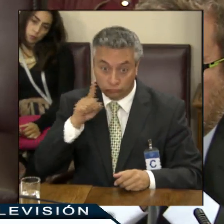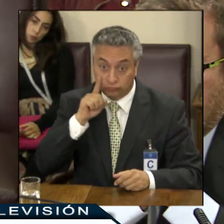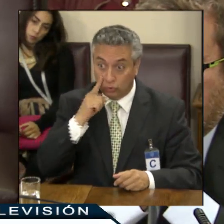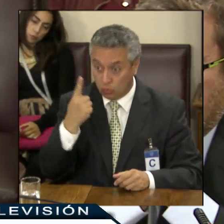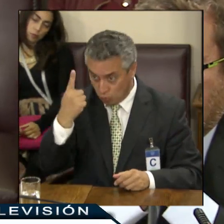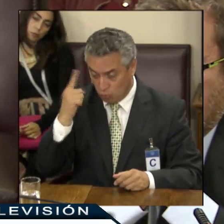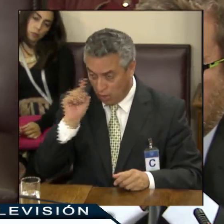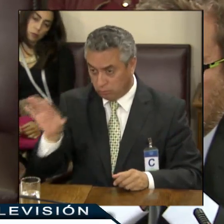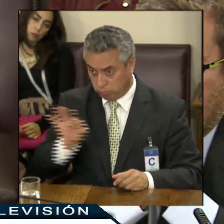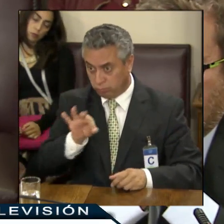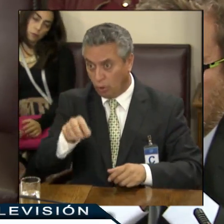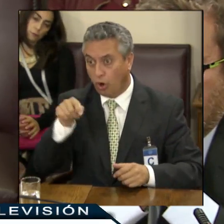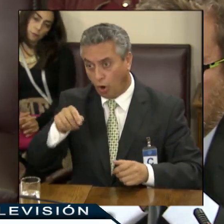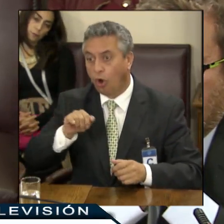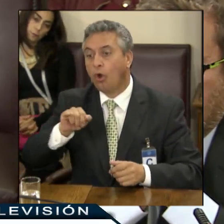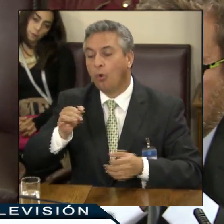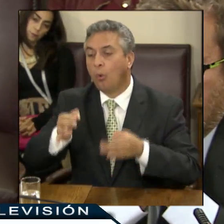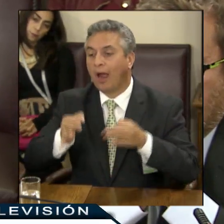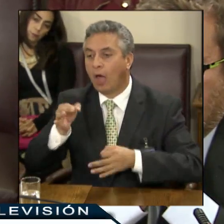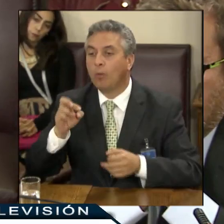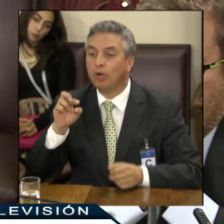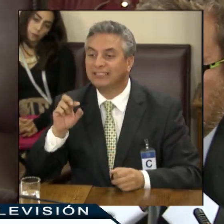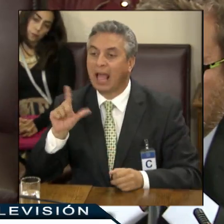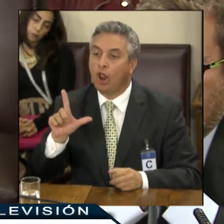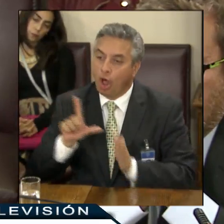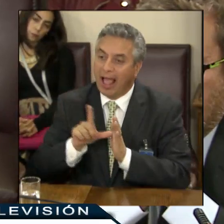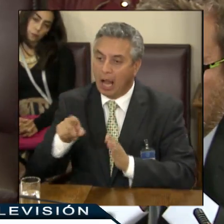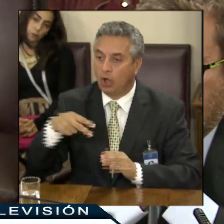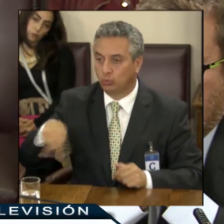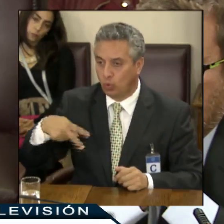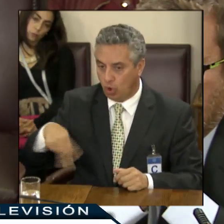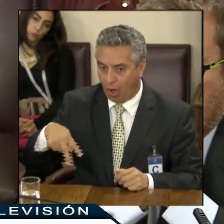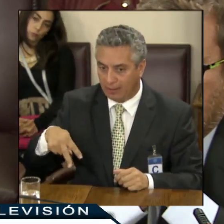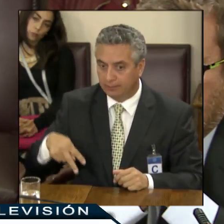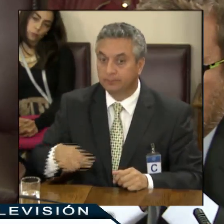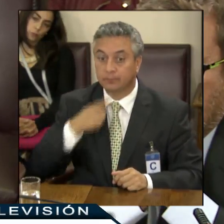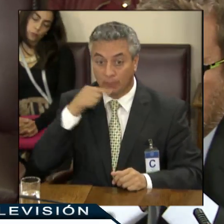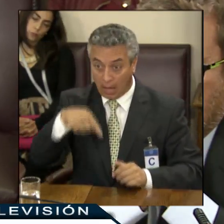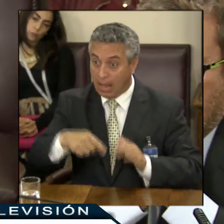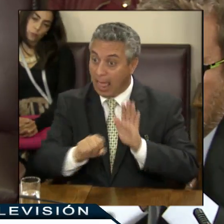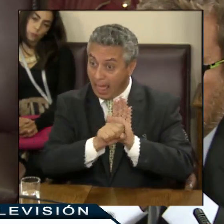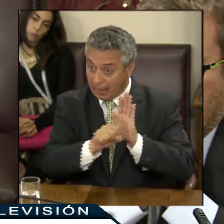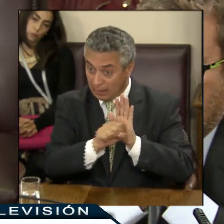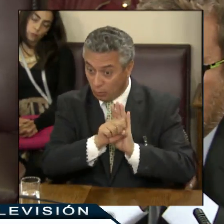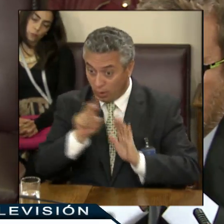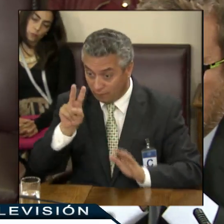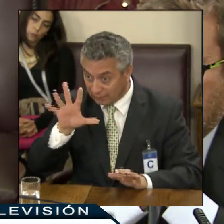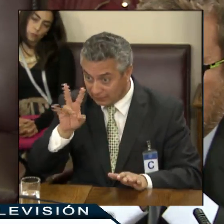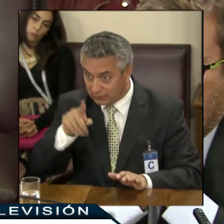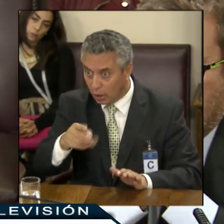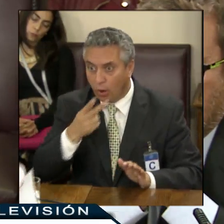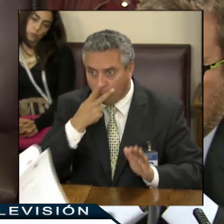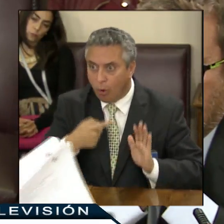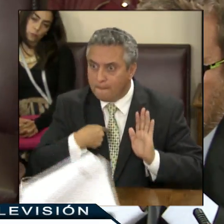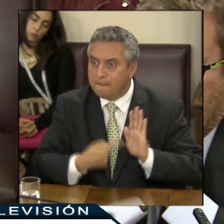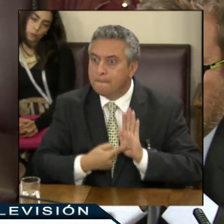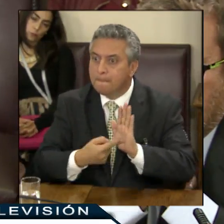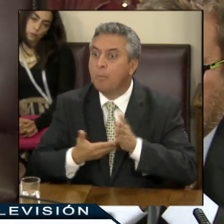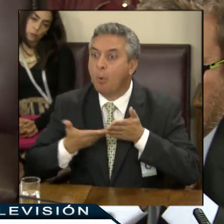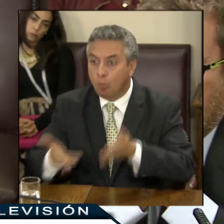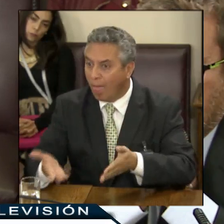actualmente en el juzgado polica local de ñuñoa en el en cuanto al artículo 25 nuestra propuesta es